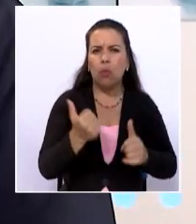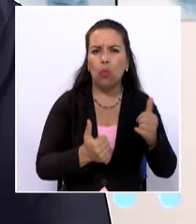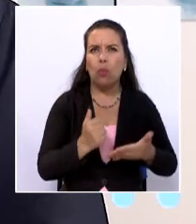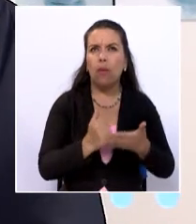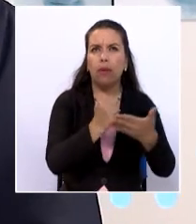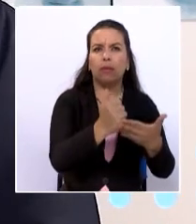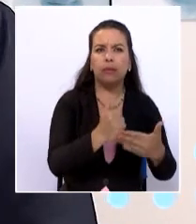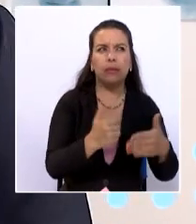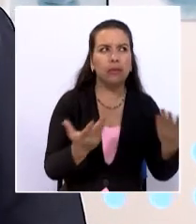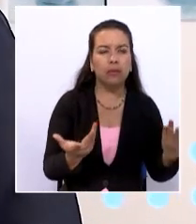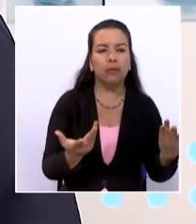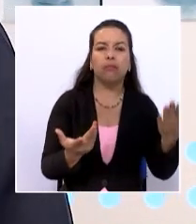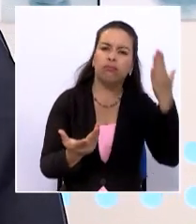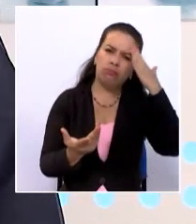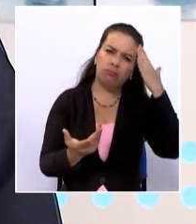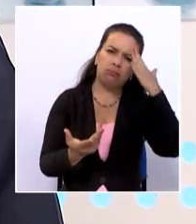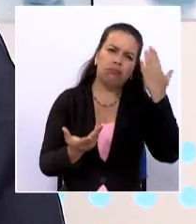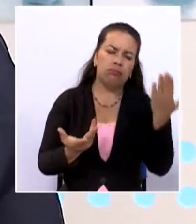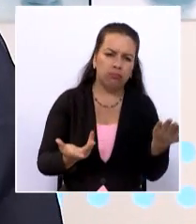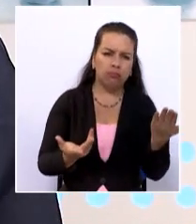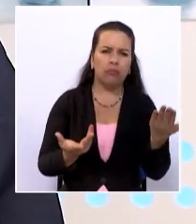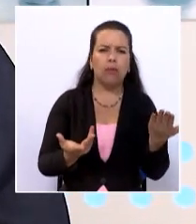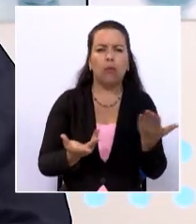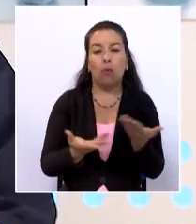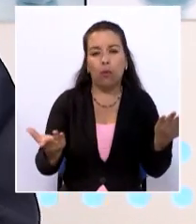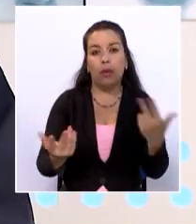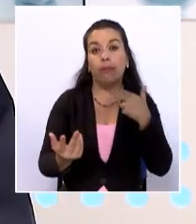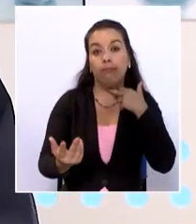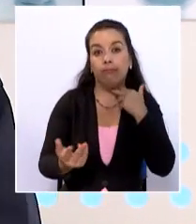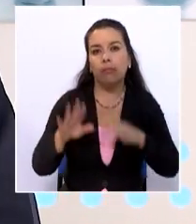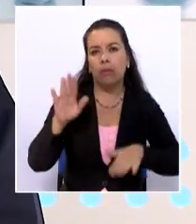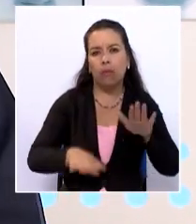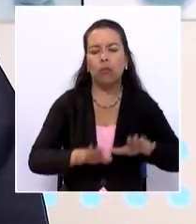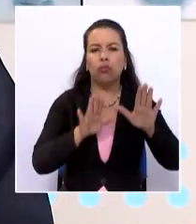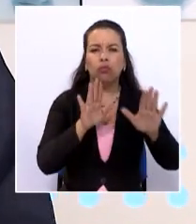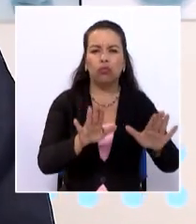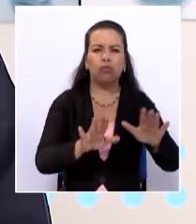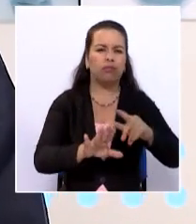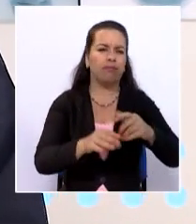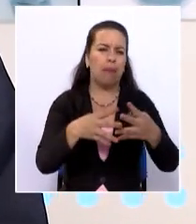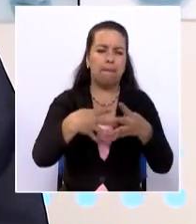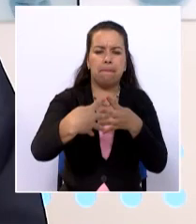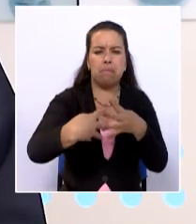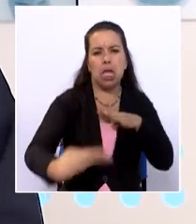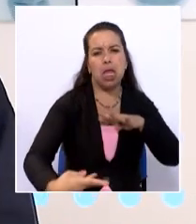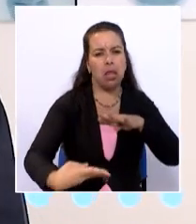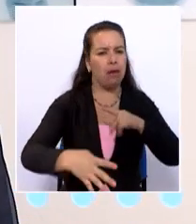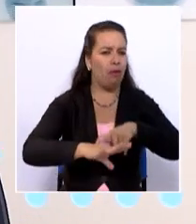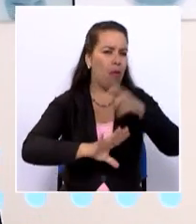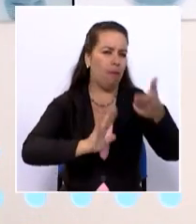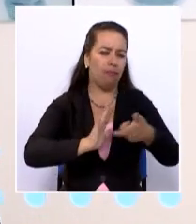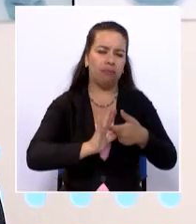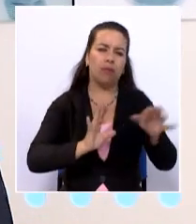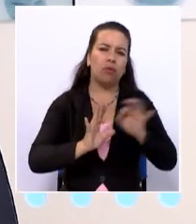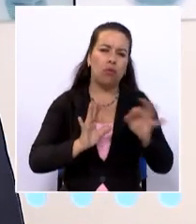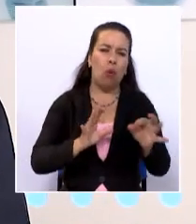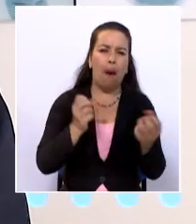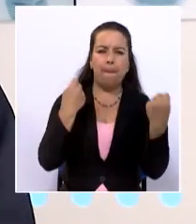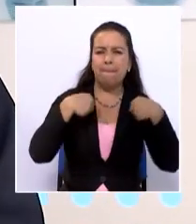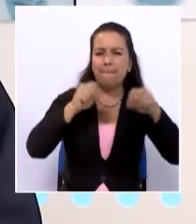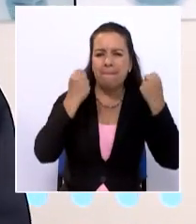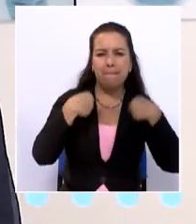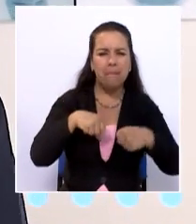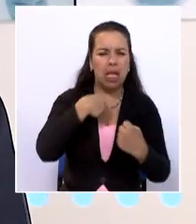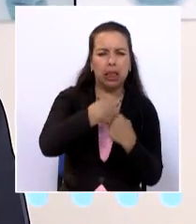obviamente reconocemos ciertos límites en algunos casos cuando vamos de rupturas completas de ligamentos o cuando la malla de articulación es extremadamente